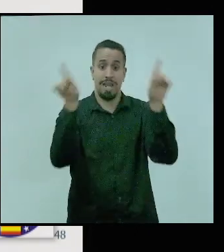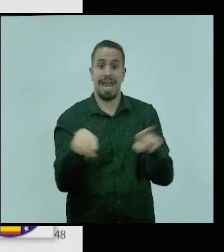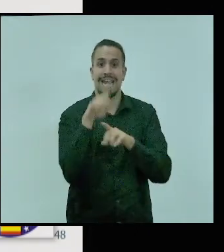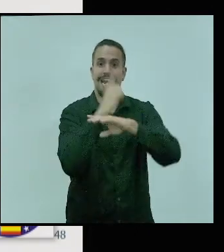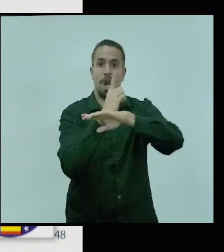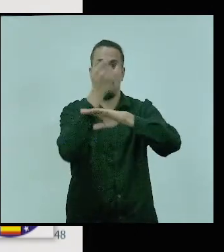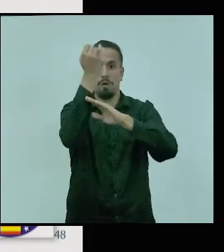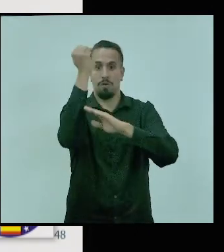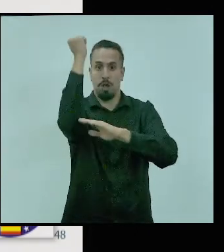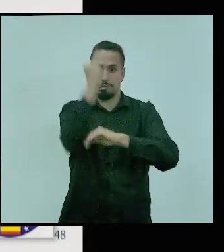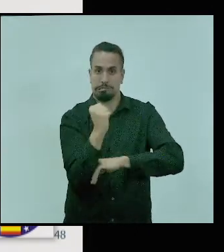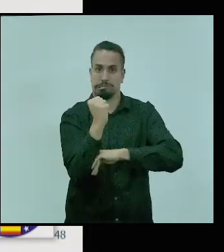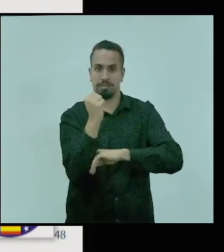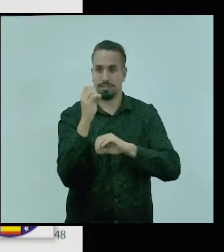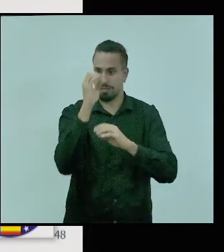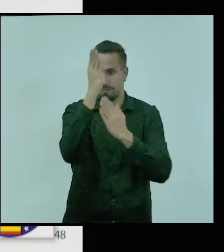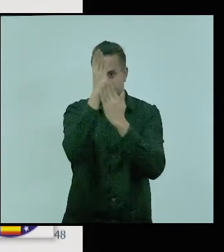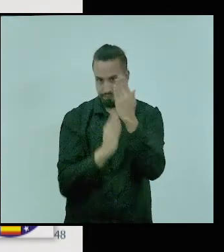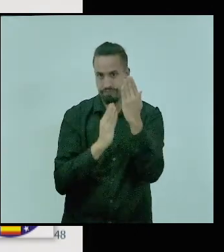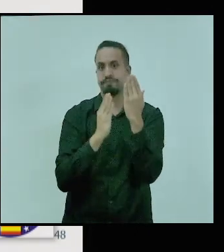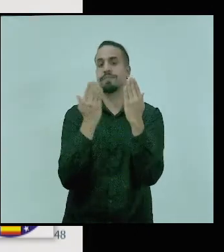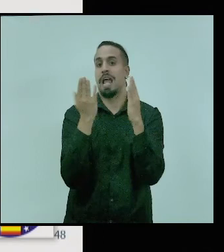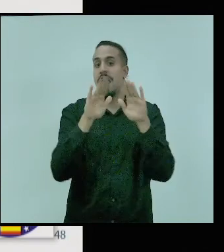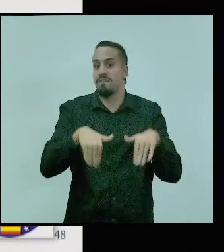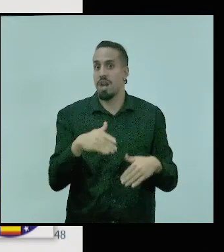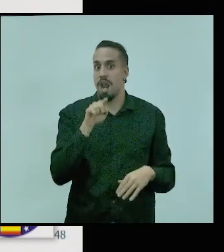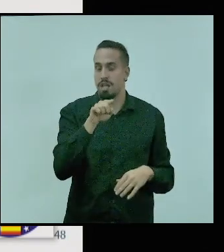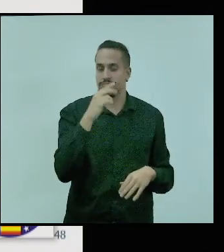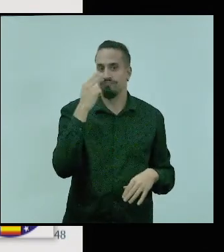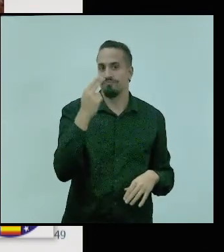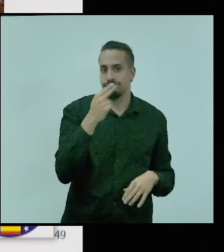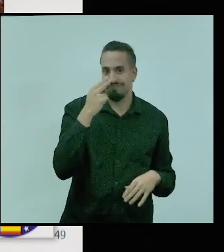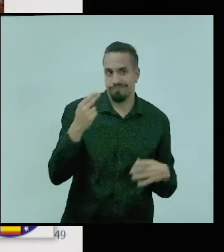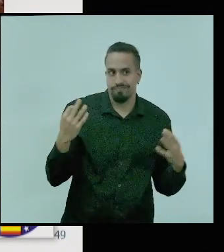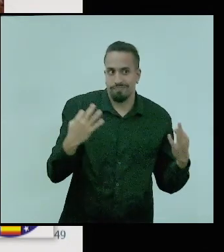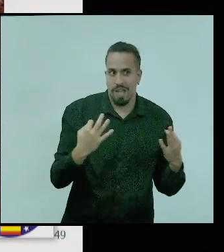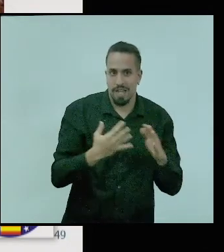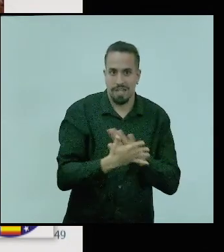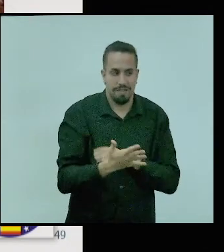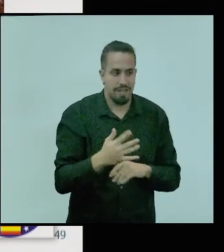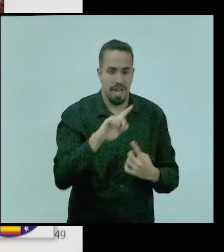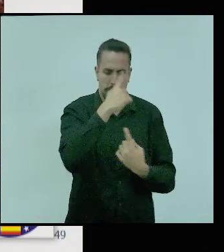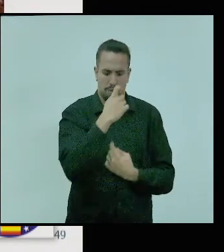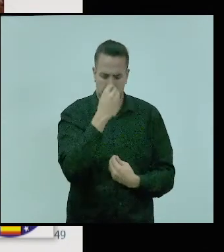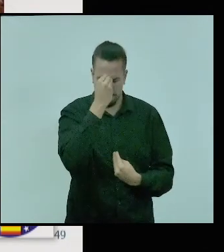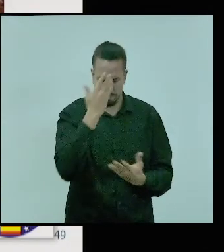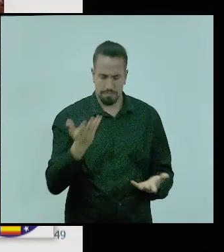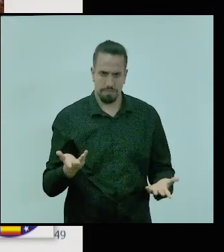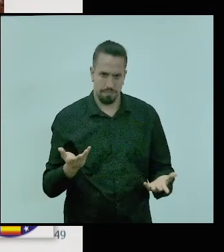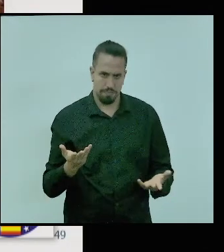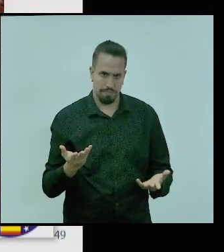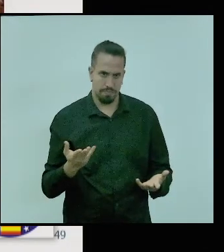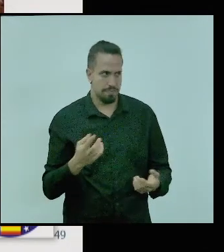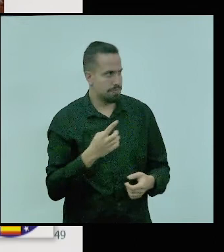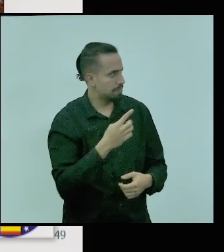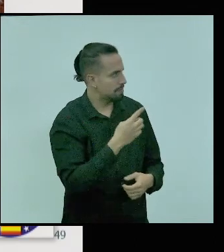si fuese con un cuchillo. Pero lo interesante de esto es que yo ahora la pregunta que me hago es: ¿está aquí